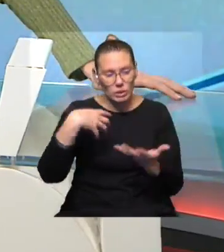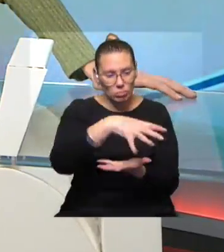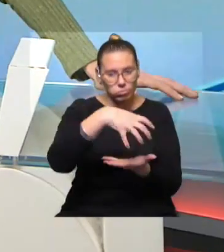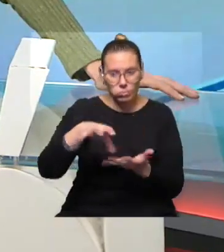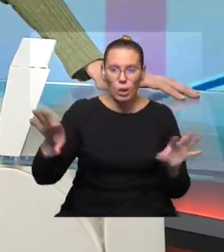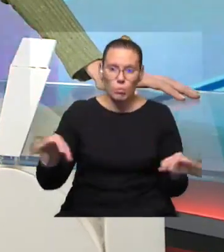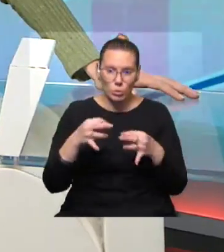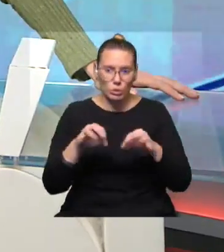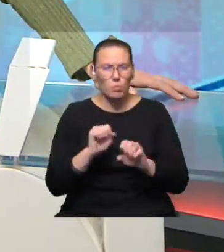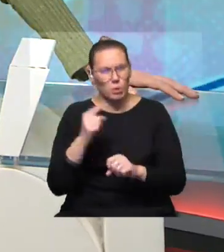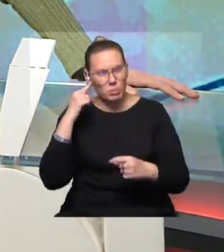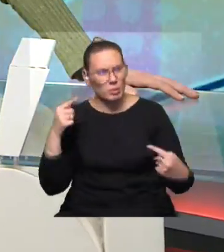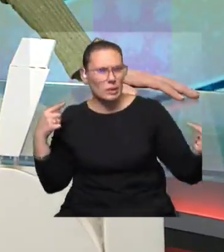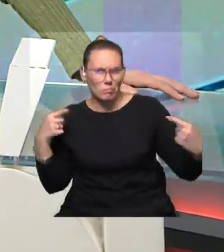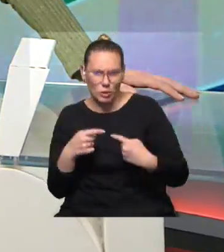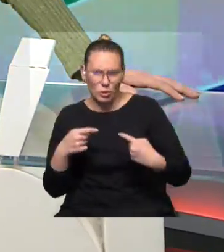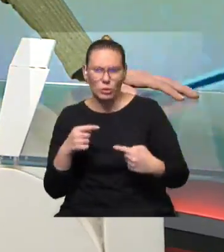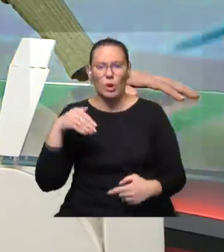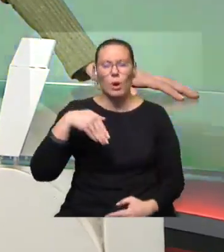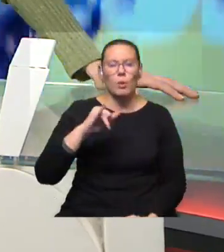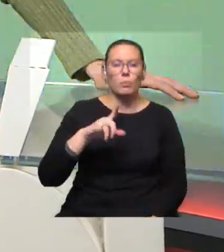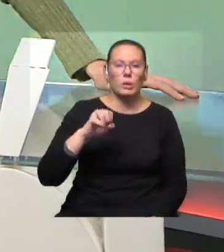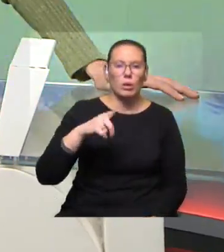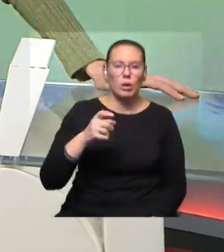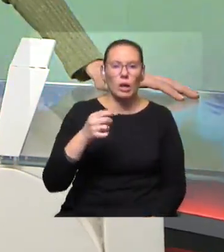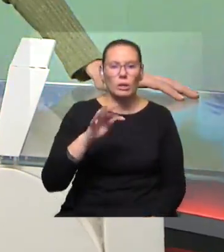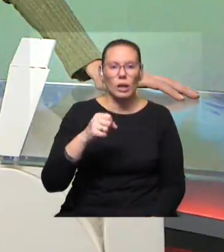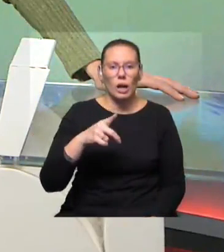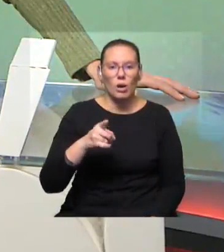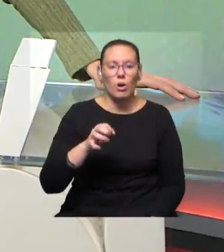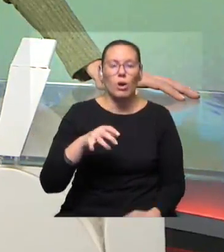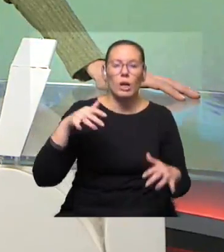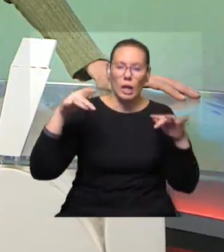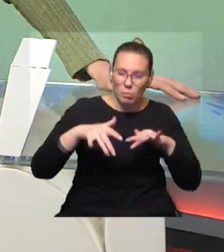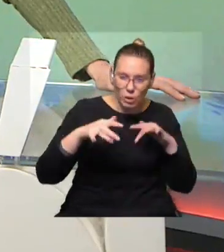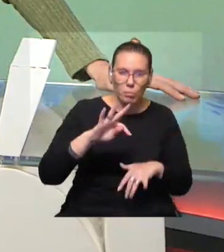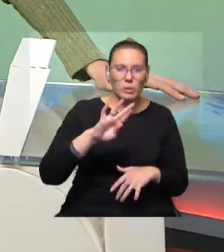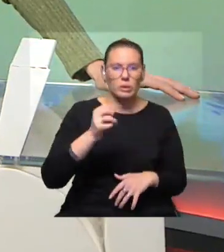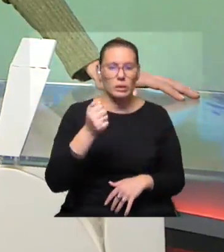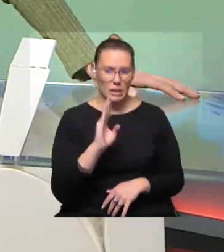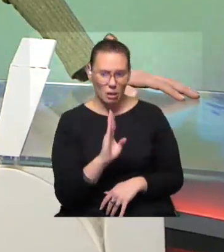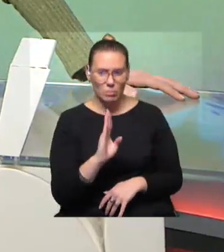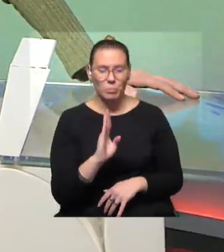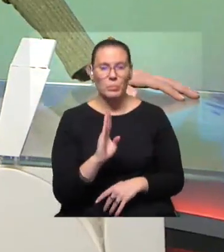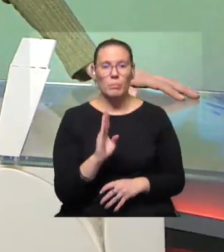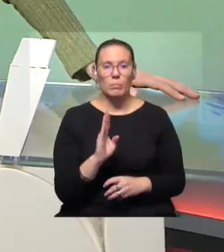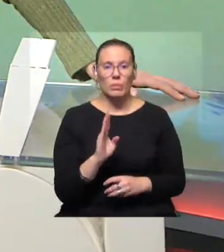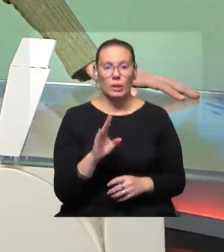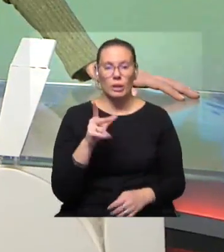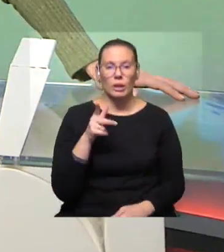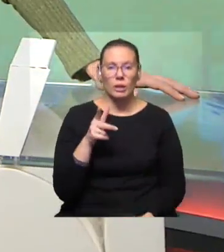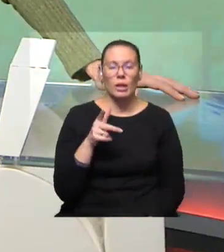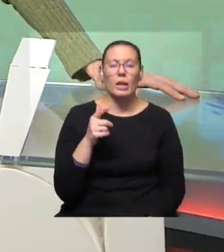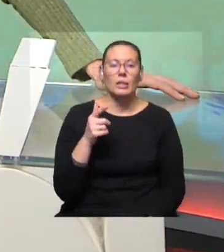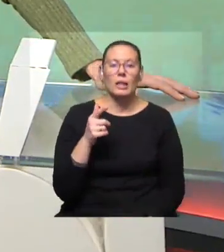podrían ser antagónicos decir Bueno un poco de milonga y Tango con hip hop y trap Bueno estoy hablando de chicas